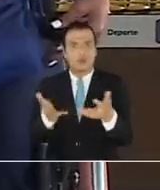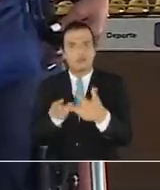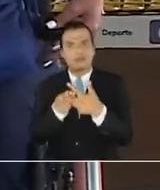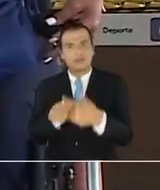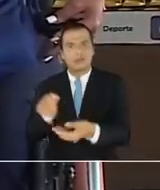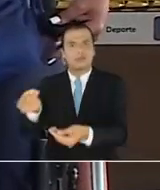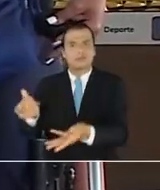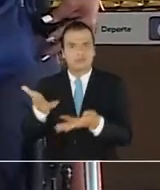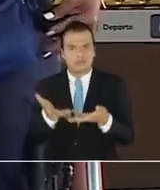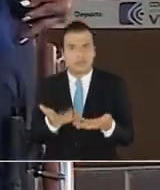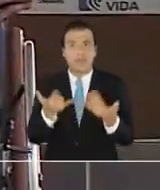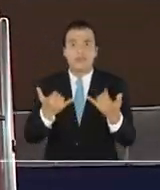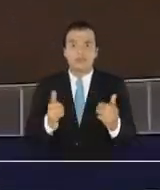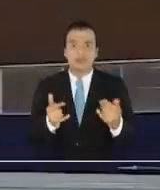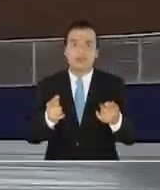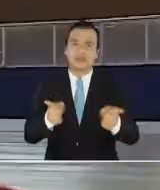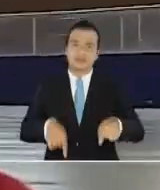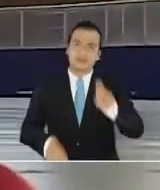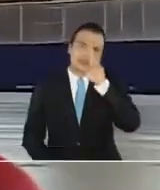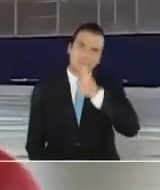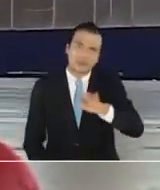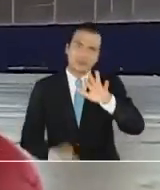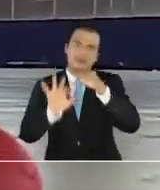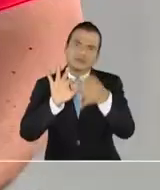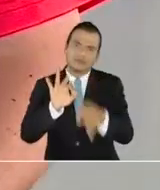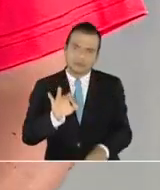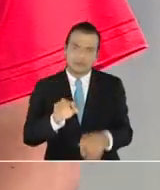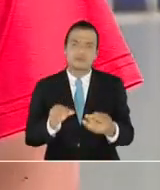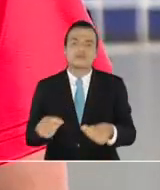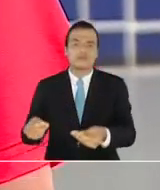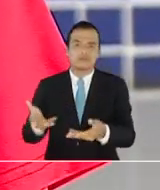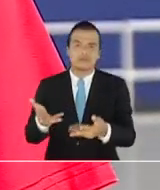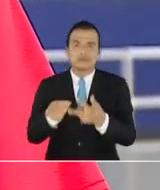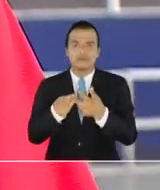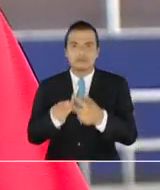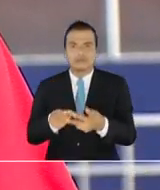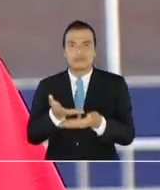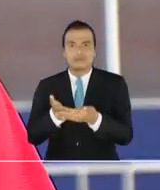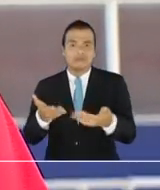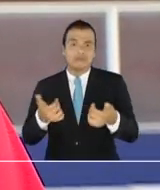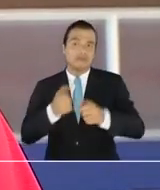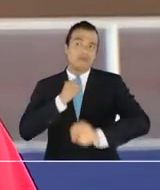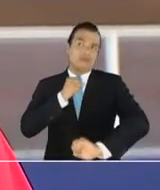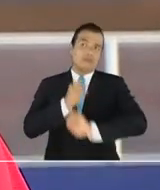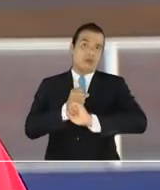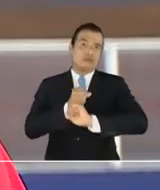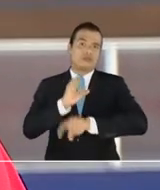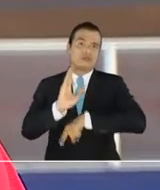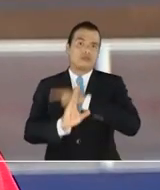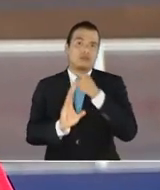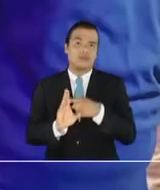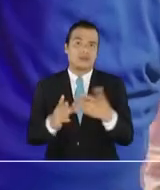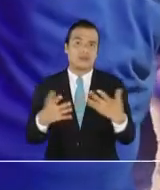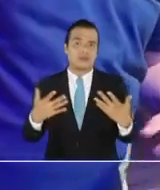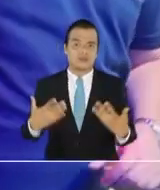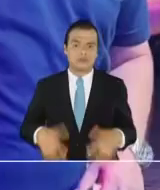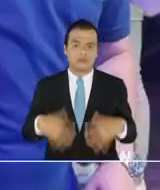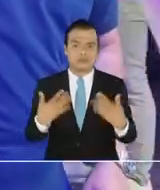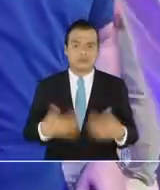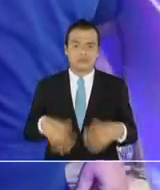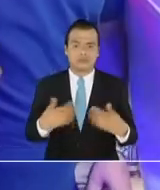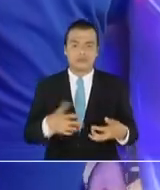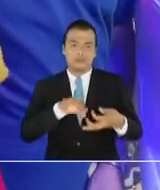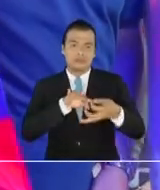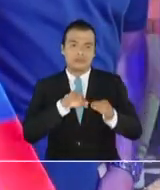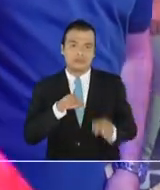nos dieron implementación Entonces el apoyo ha sido total en la historia de los 19 podios paralímpicos vallecaucanos están edilson